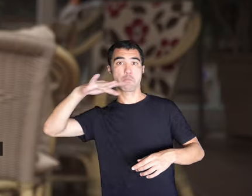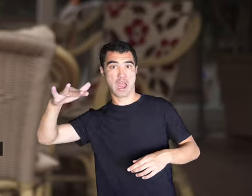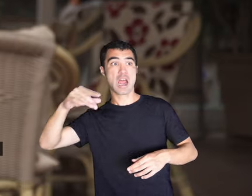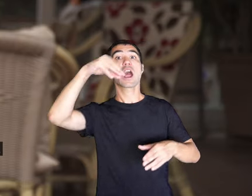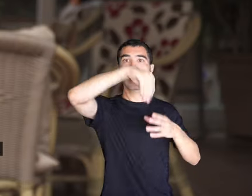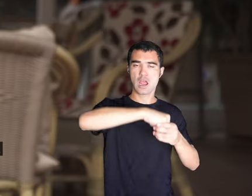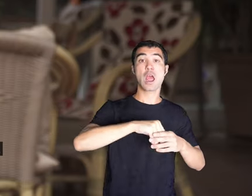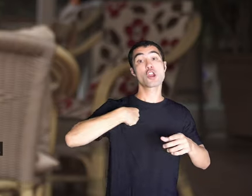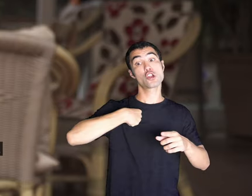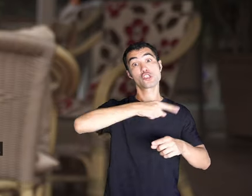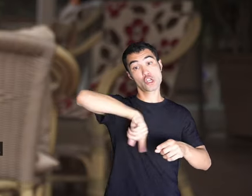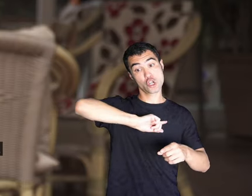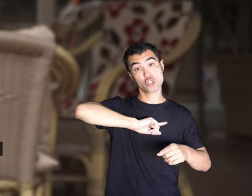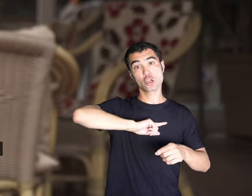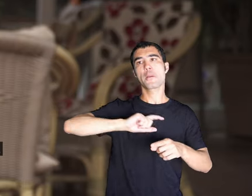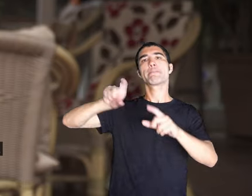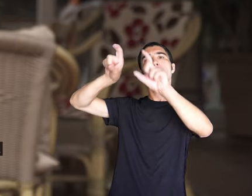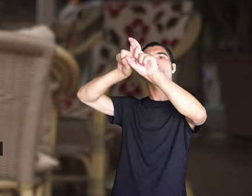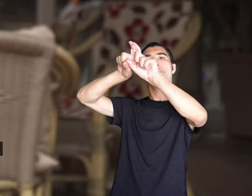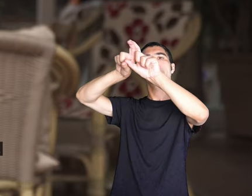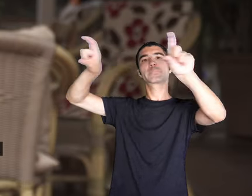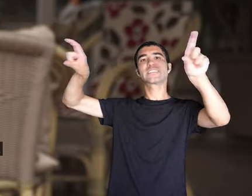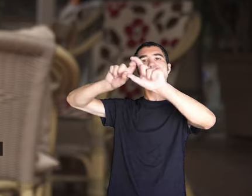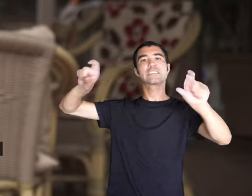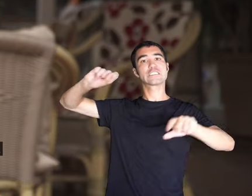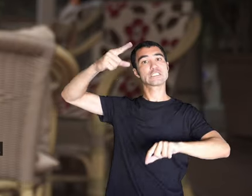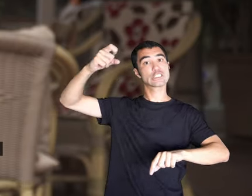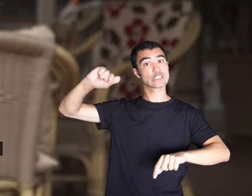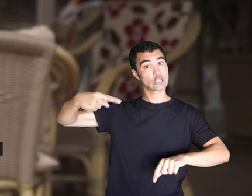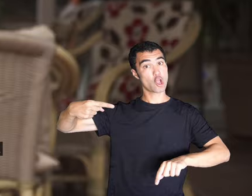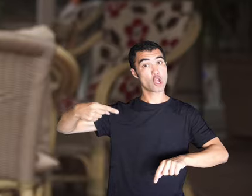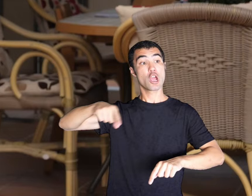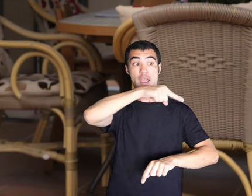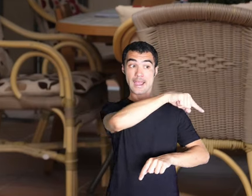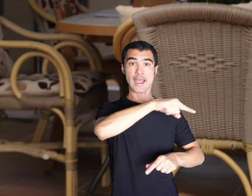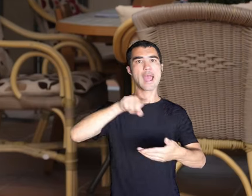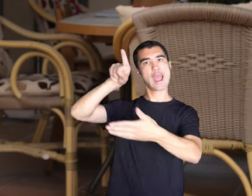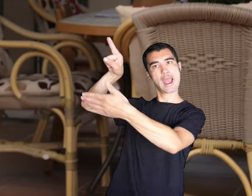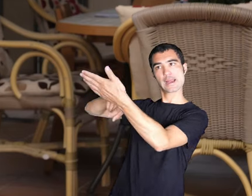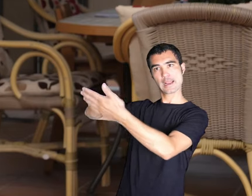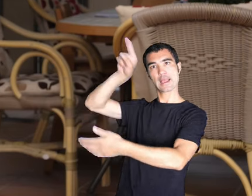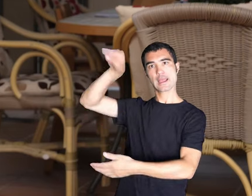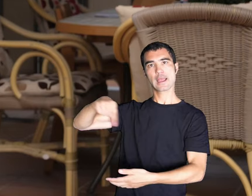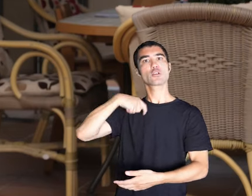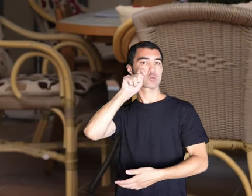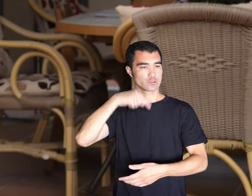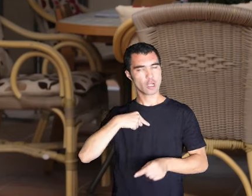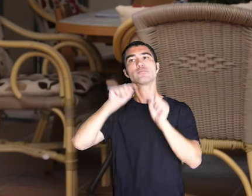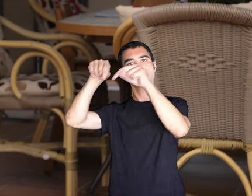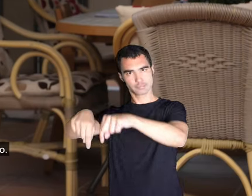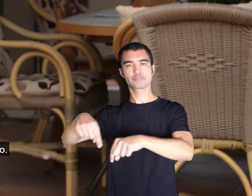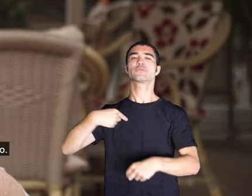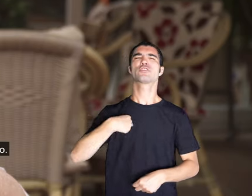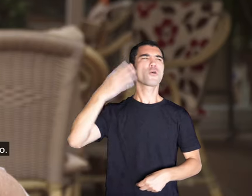estábamos en pisos que la Posada del Mar alquilaba. Yo tenía 22